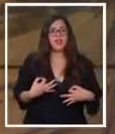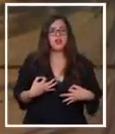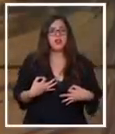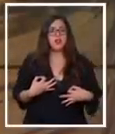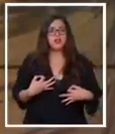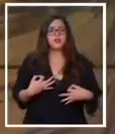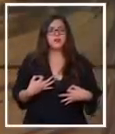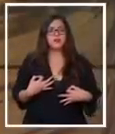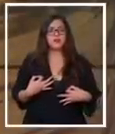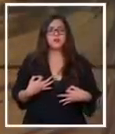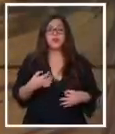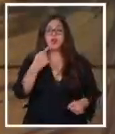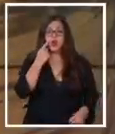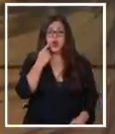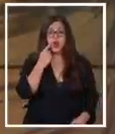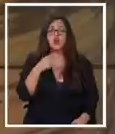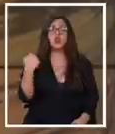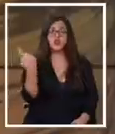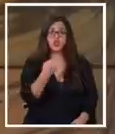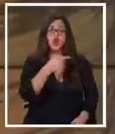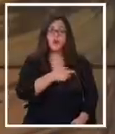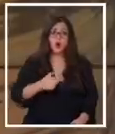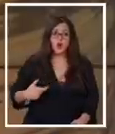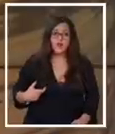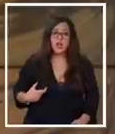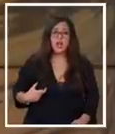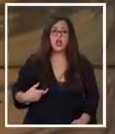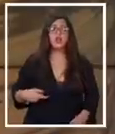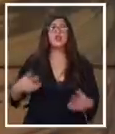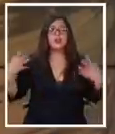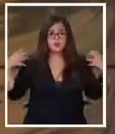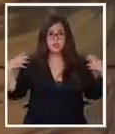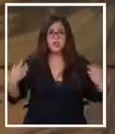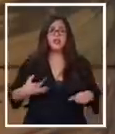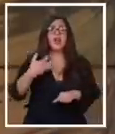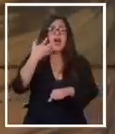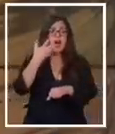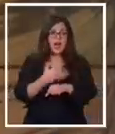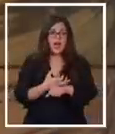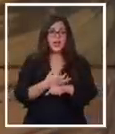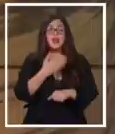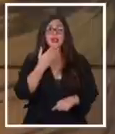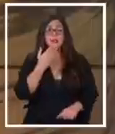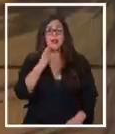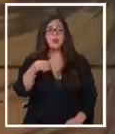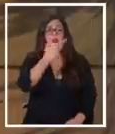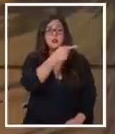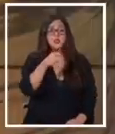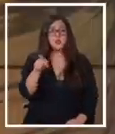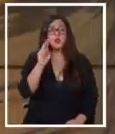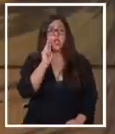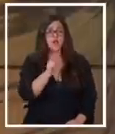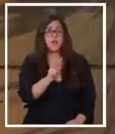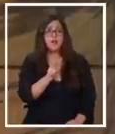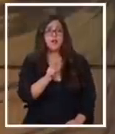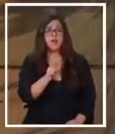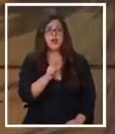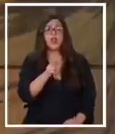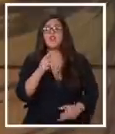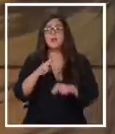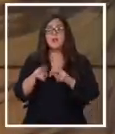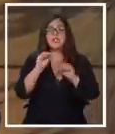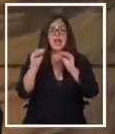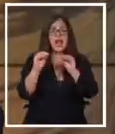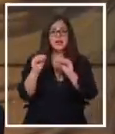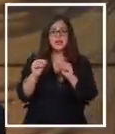yo le puedo a la tranquilidad de que como gobierno estamos actuando de manera responsable y además la próxima semana lo van a ver no me quiero adelantar pero vamos a hacer